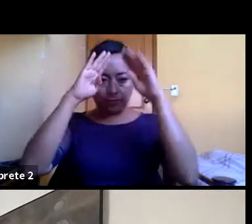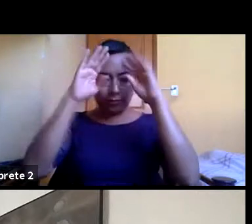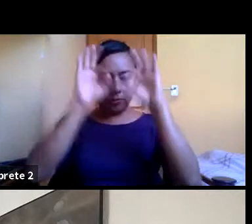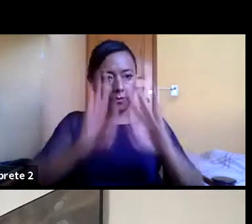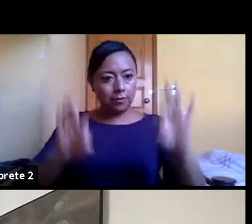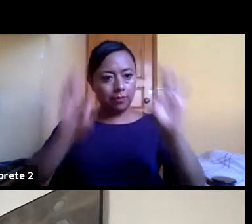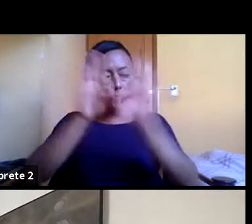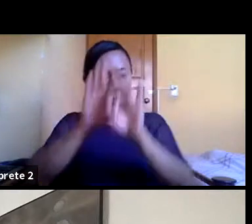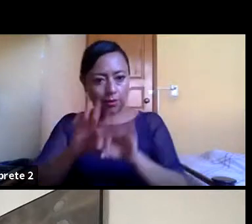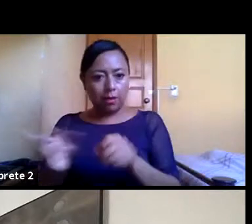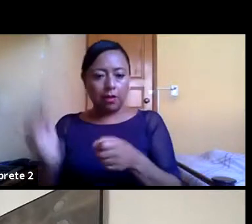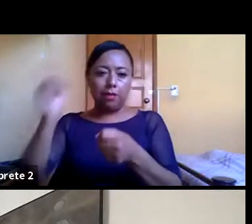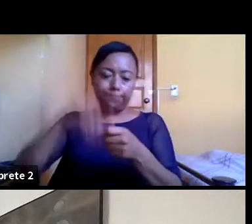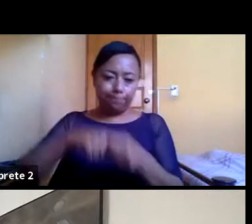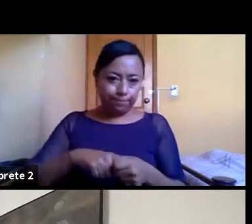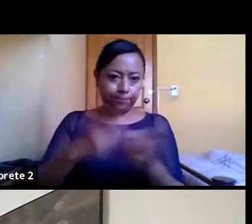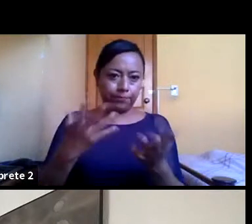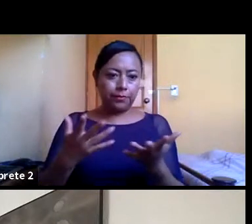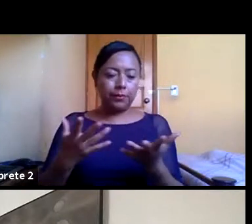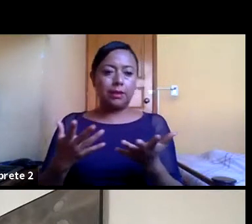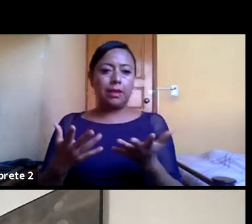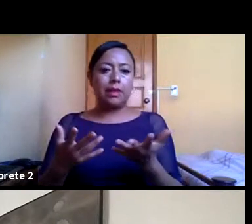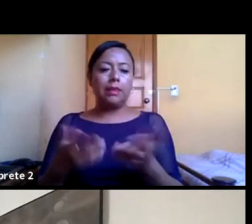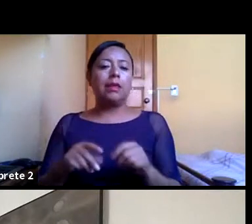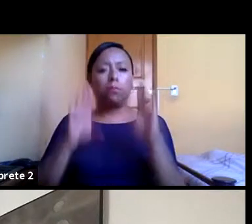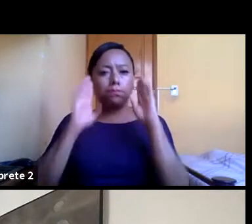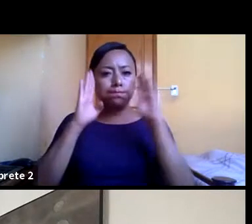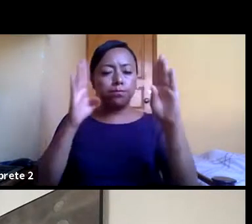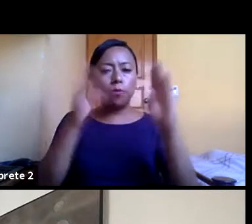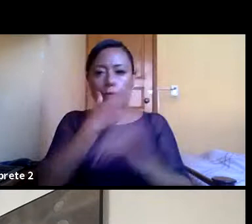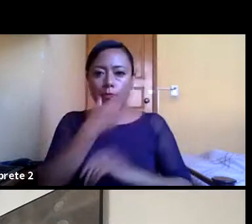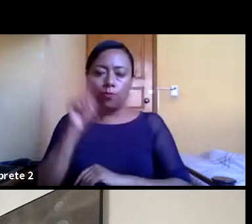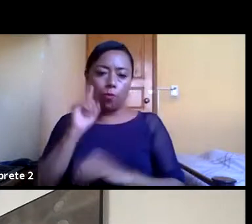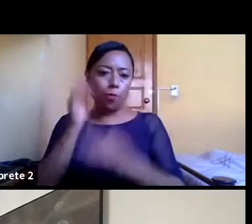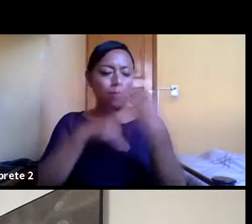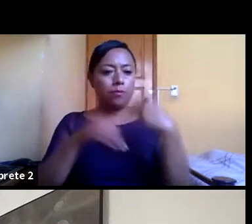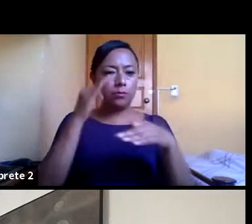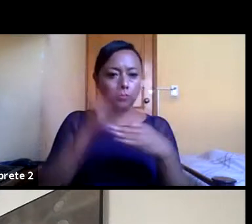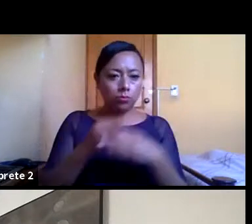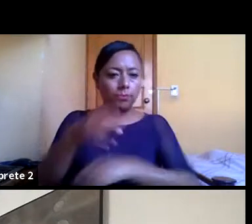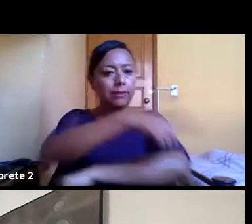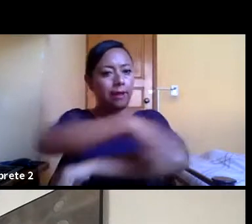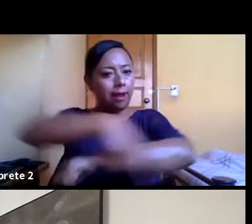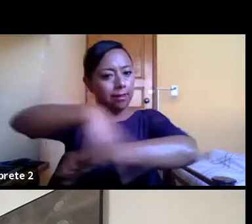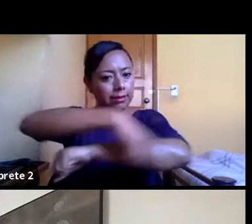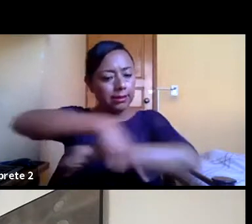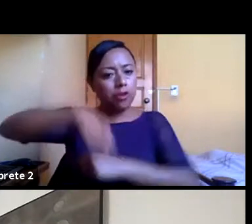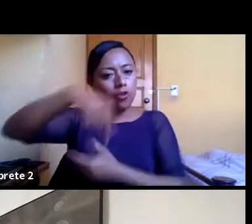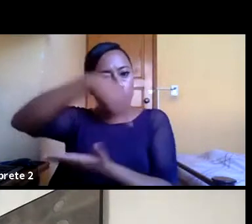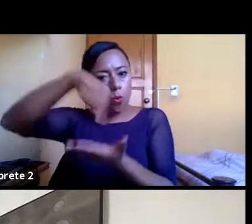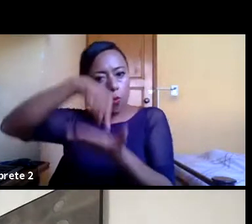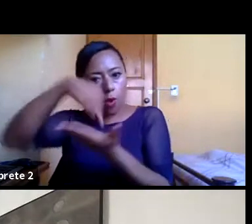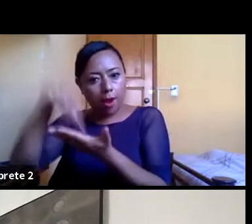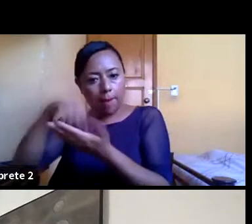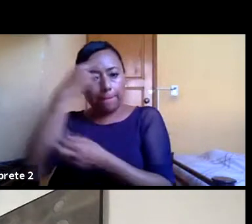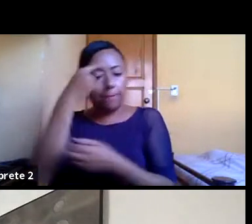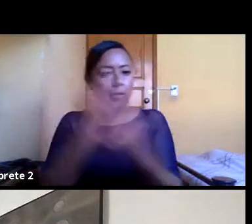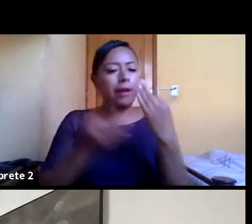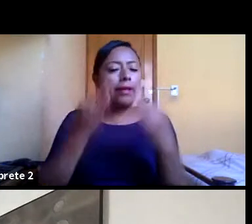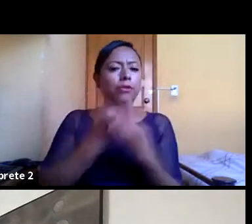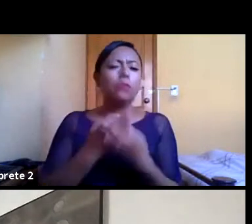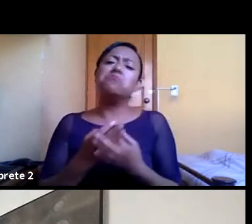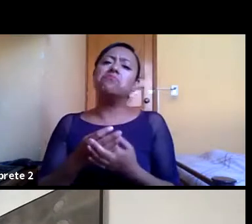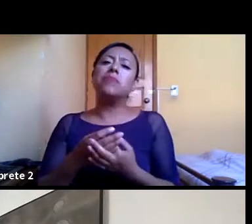de género en el diseño del espacio público. En diversas ocasiones hemos